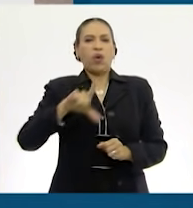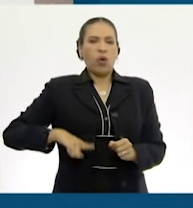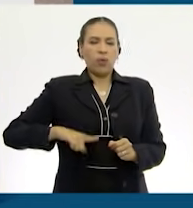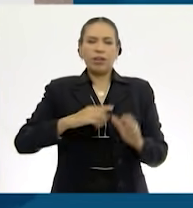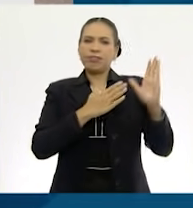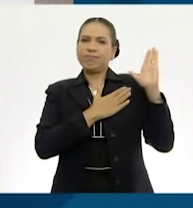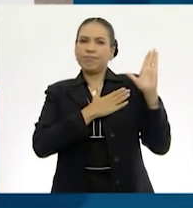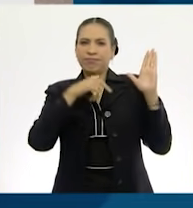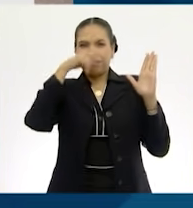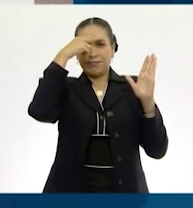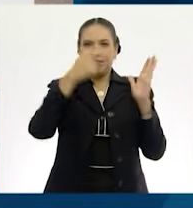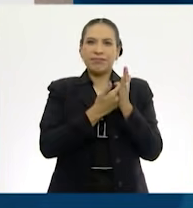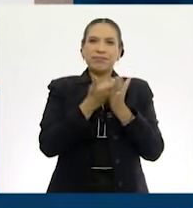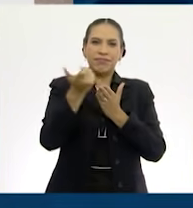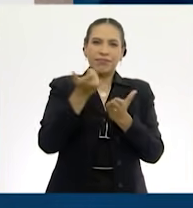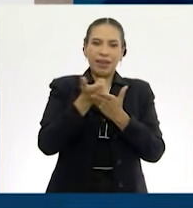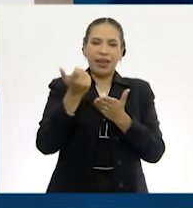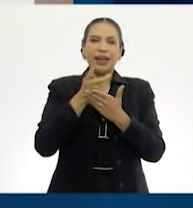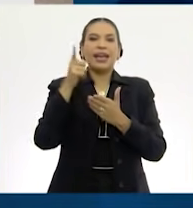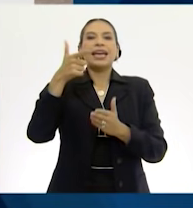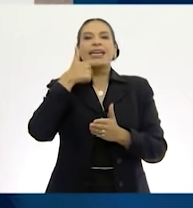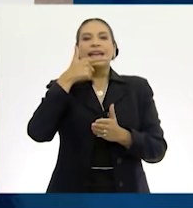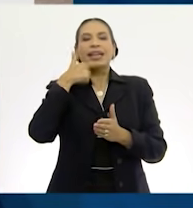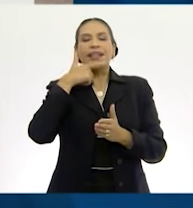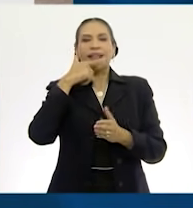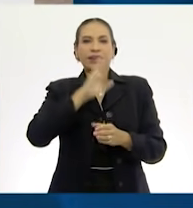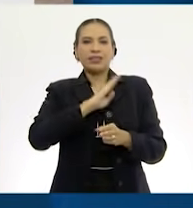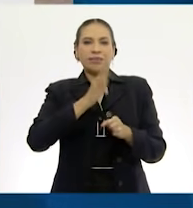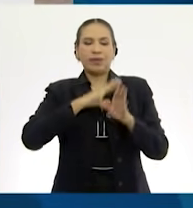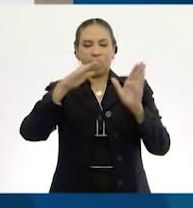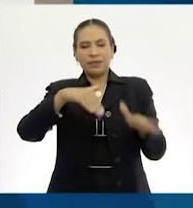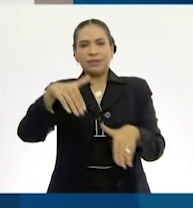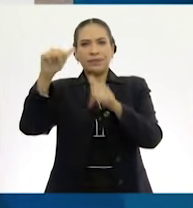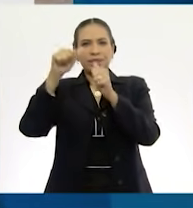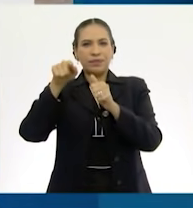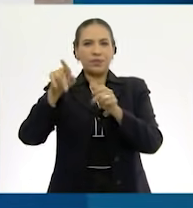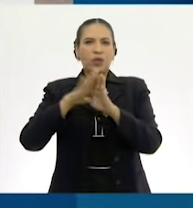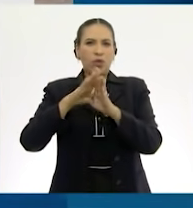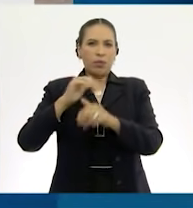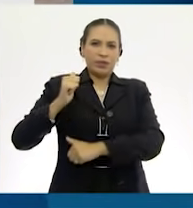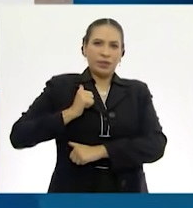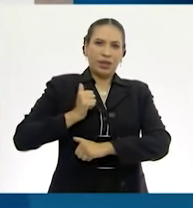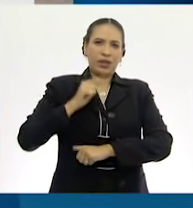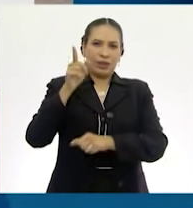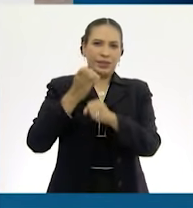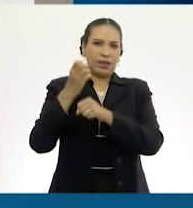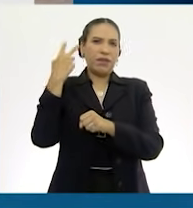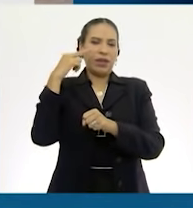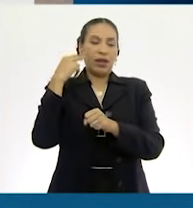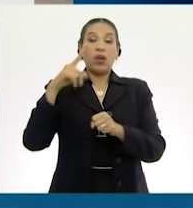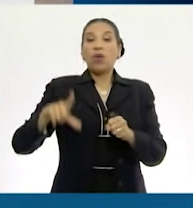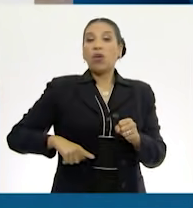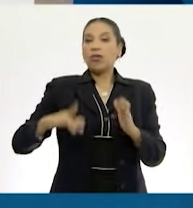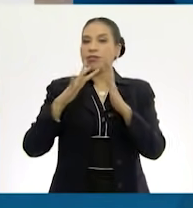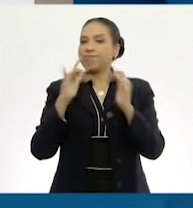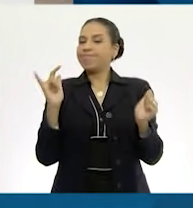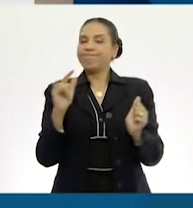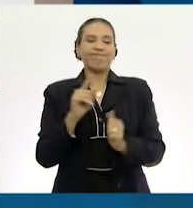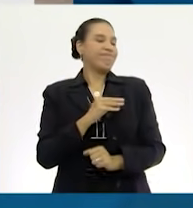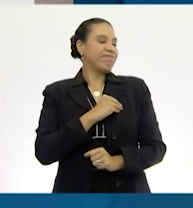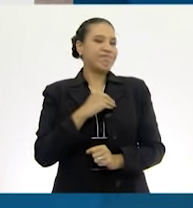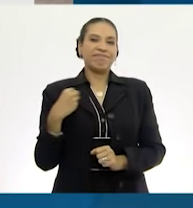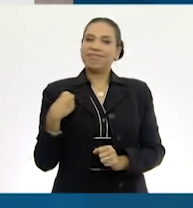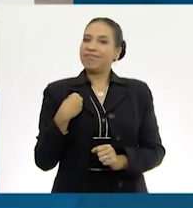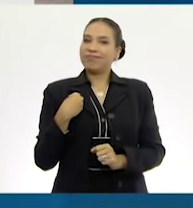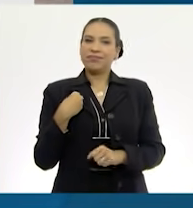Por ello, Inglaterra y España retiraron sus tropas del estado de Veracruz. Sin embargo, el gobierno francés no cumplió con